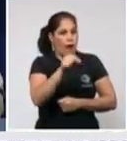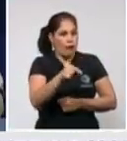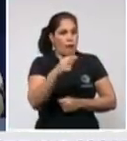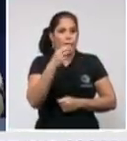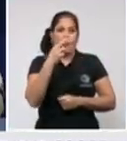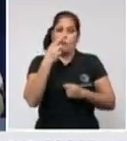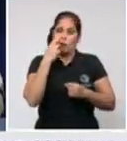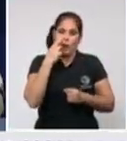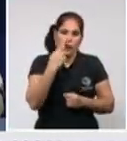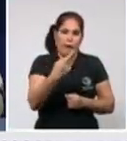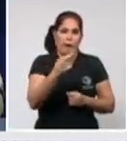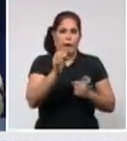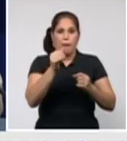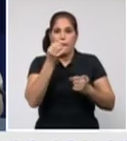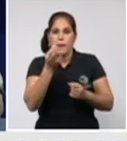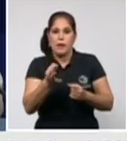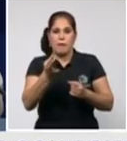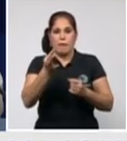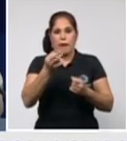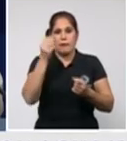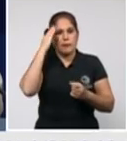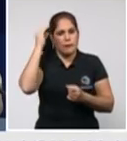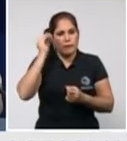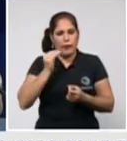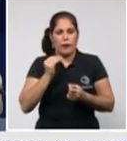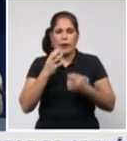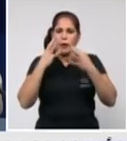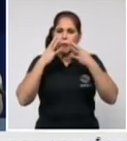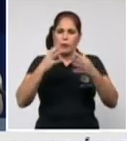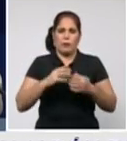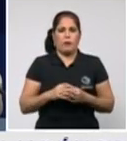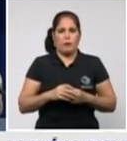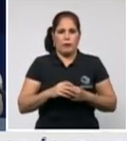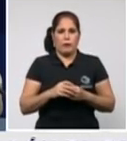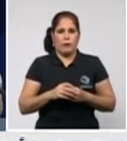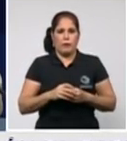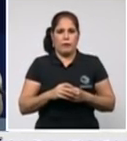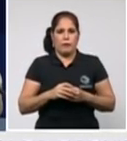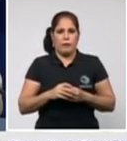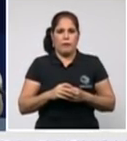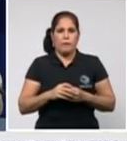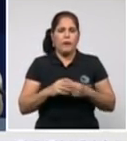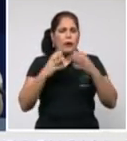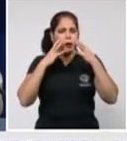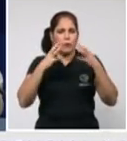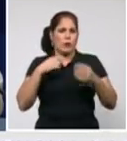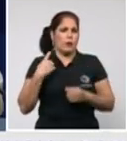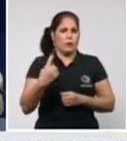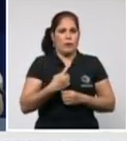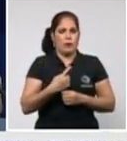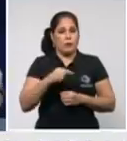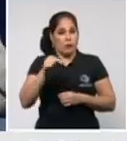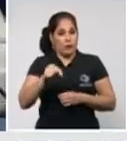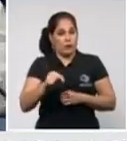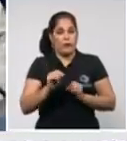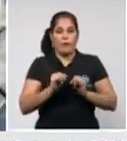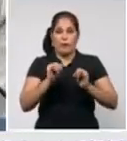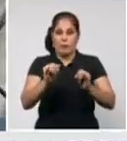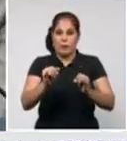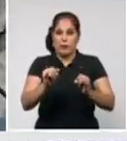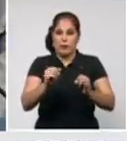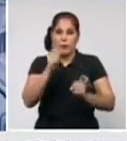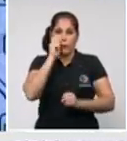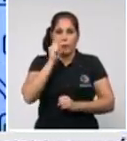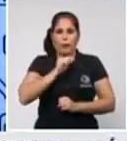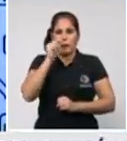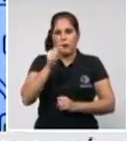en nuestros centros de trabajo, en todos los lugares. Es suma importancia. Bueno, hasta aquí nuestra información, Héctor, no sé qué pueda